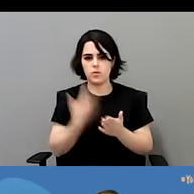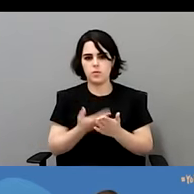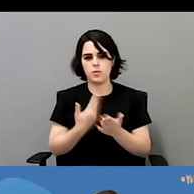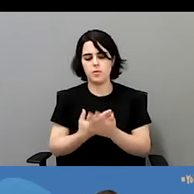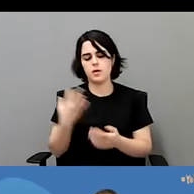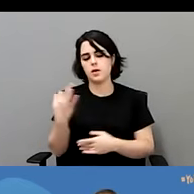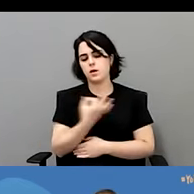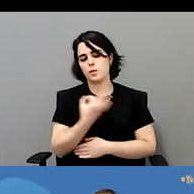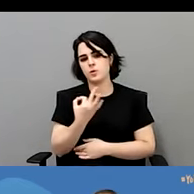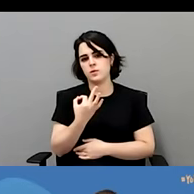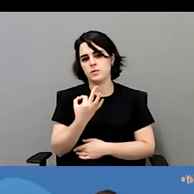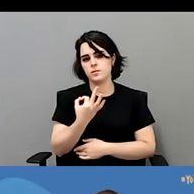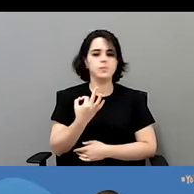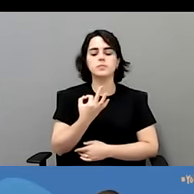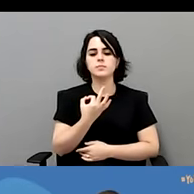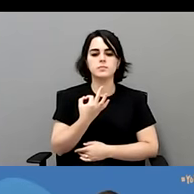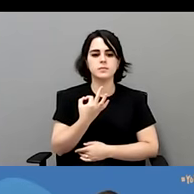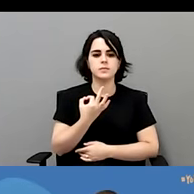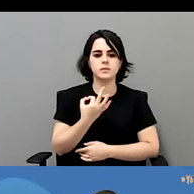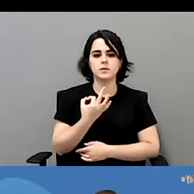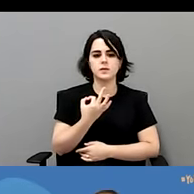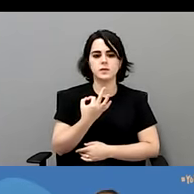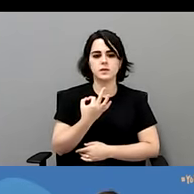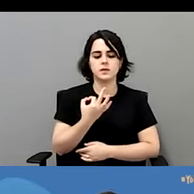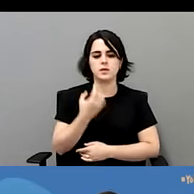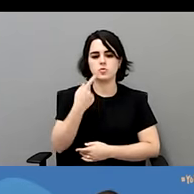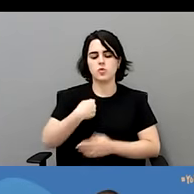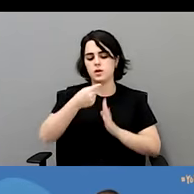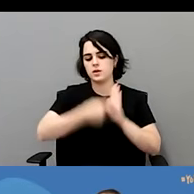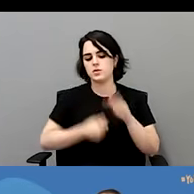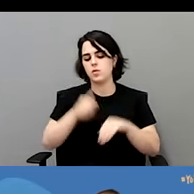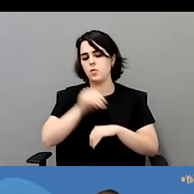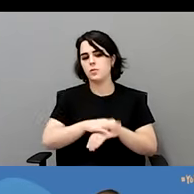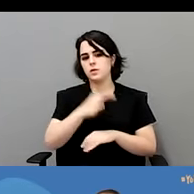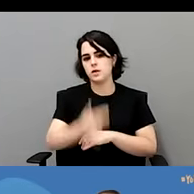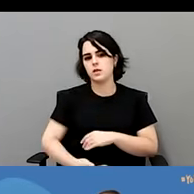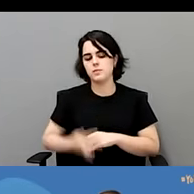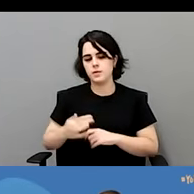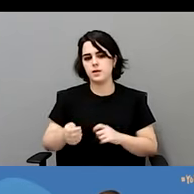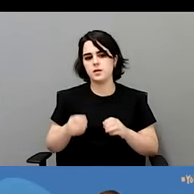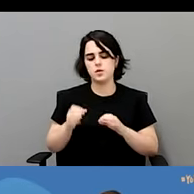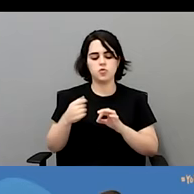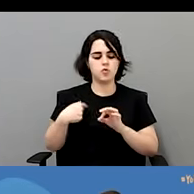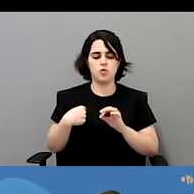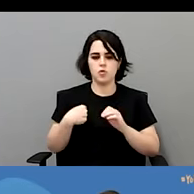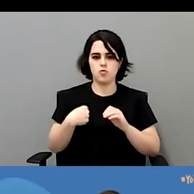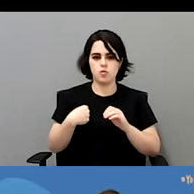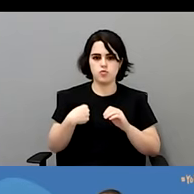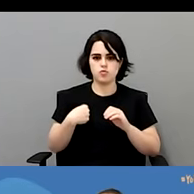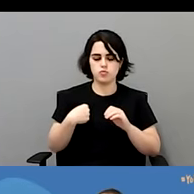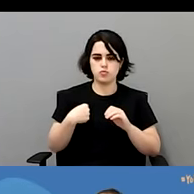que cumplía los requisitos y me ajustaba